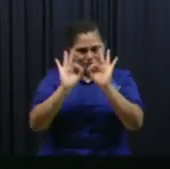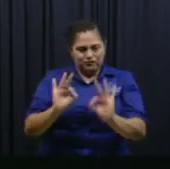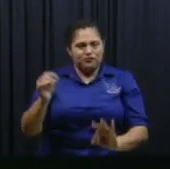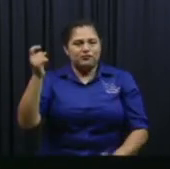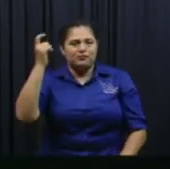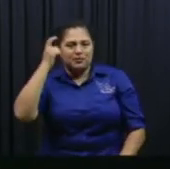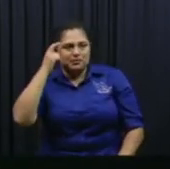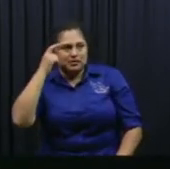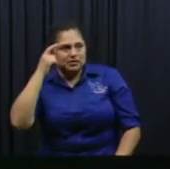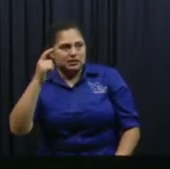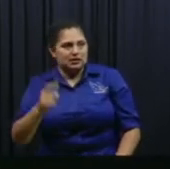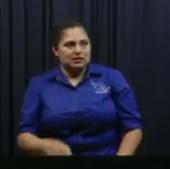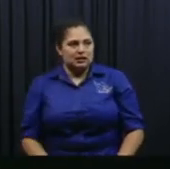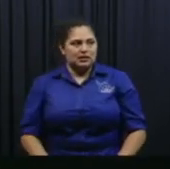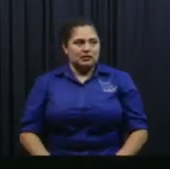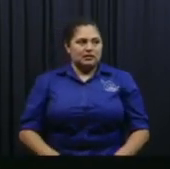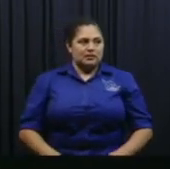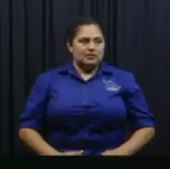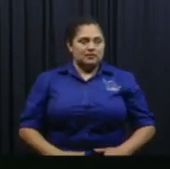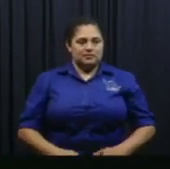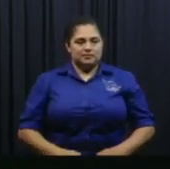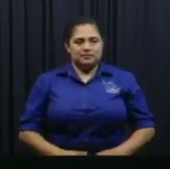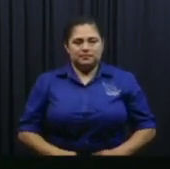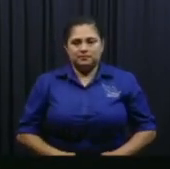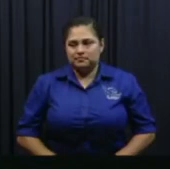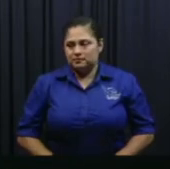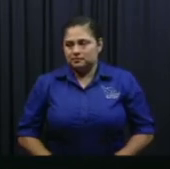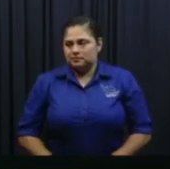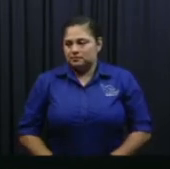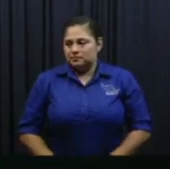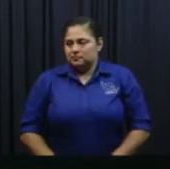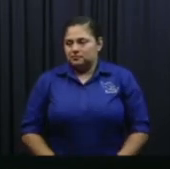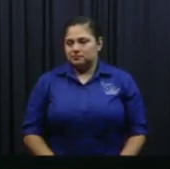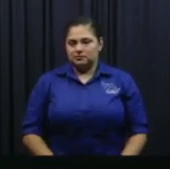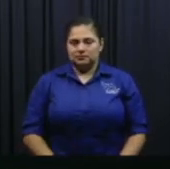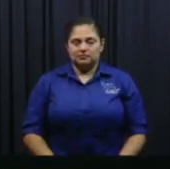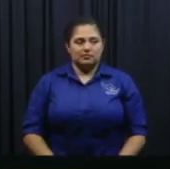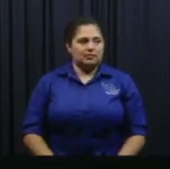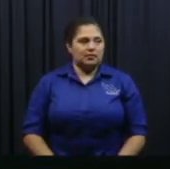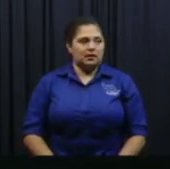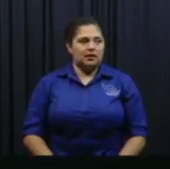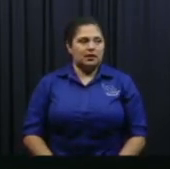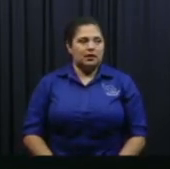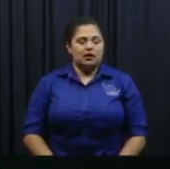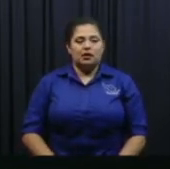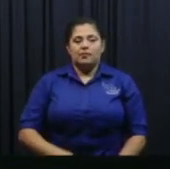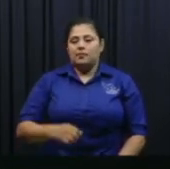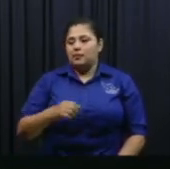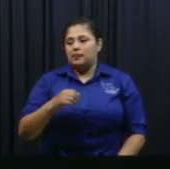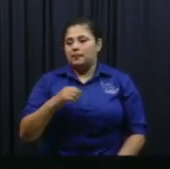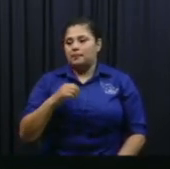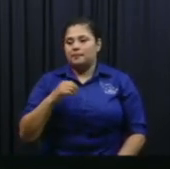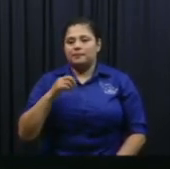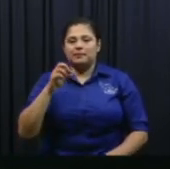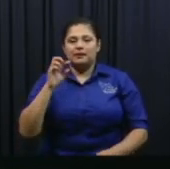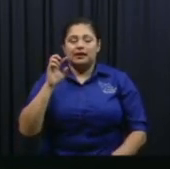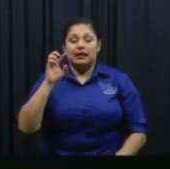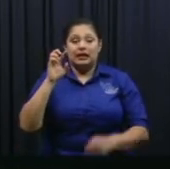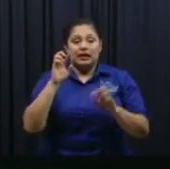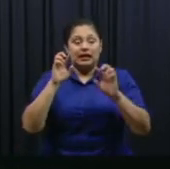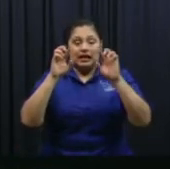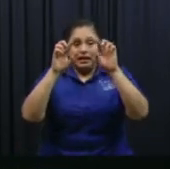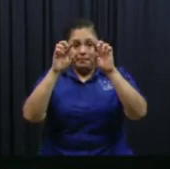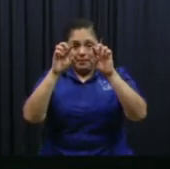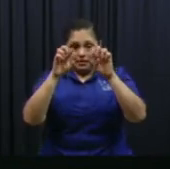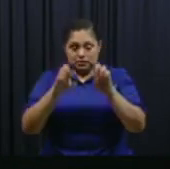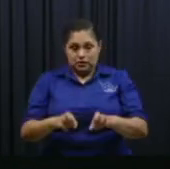a causante bueno el causante es el que hereda el que da Yo quiero